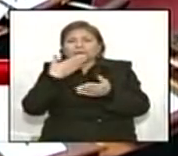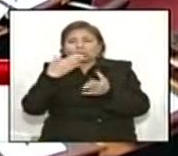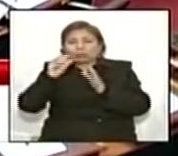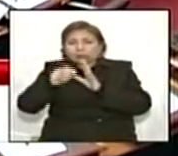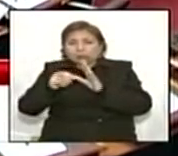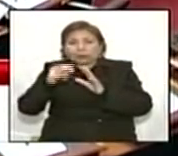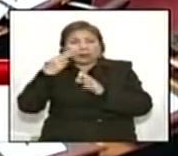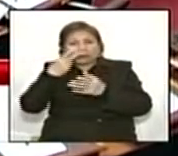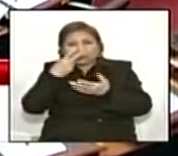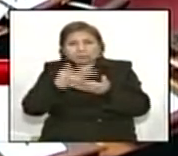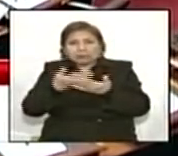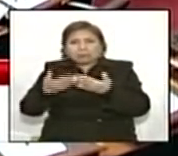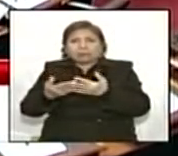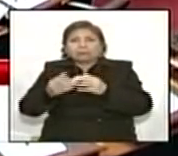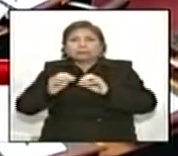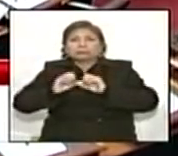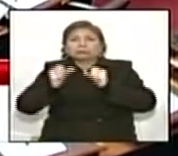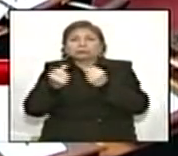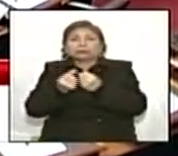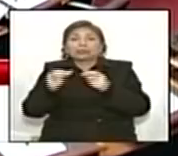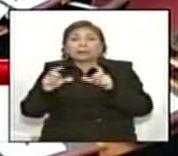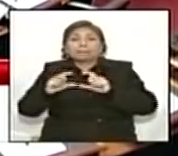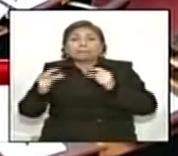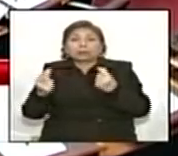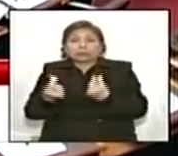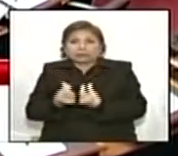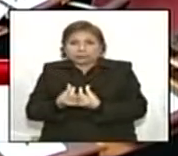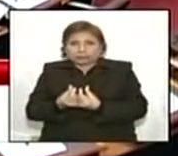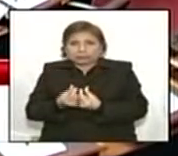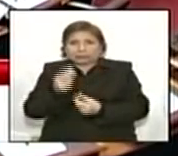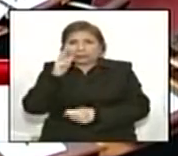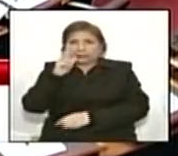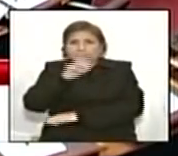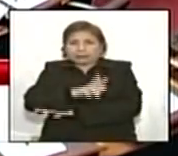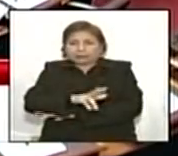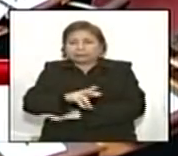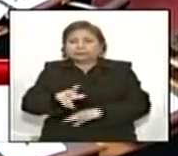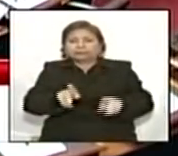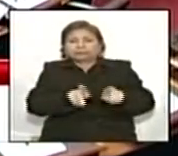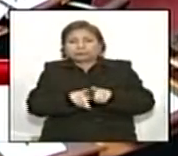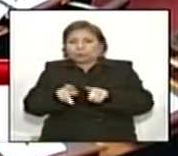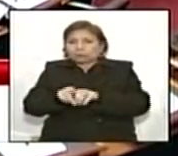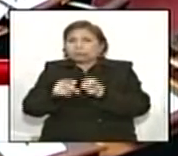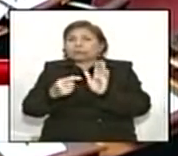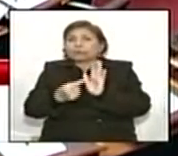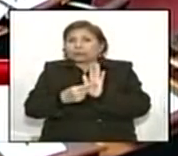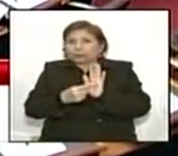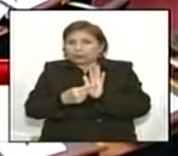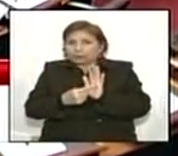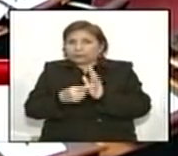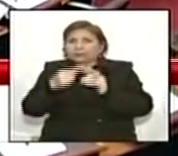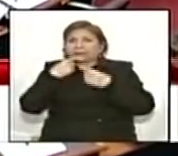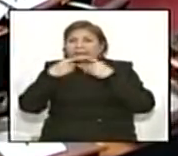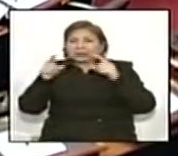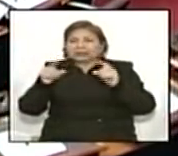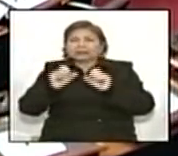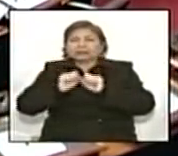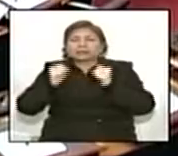del mensajero, porque no olvidemos que Pedro Pablo Kuczynski termina cayendo por un audio que es presentado por un